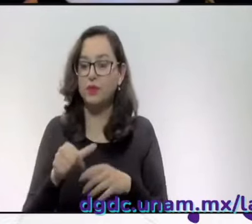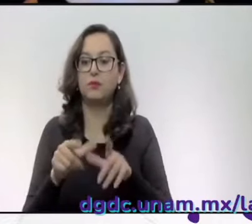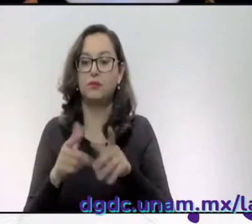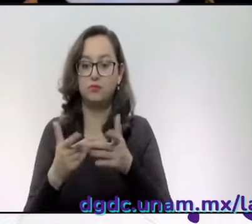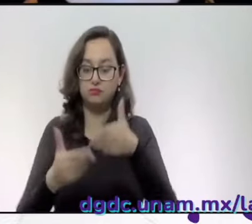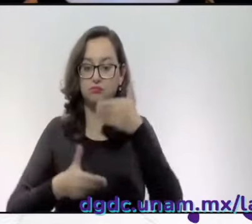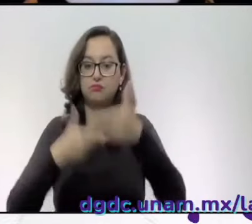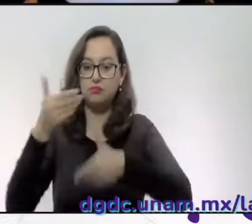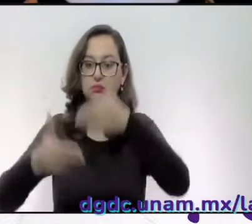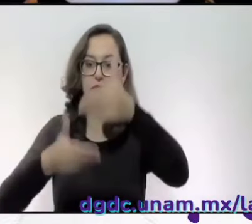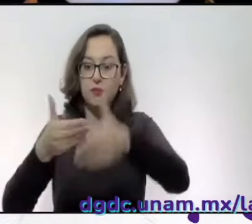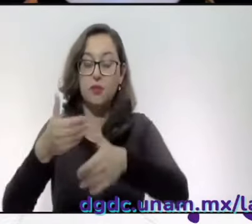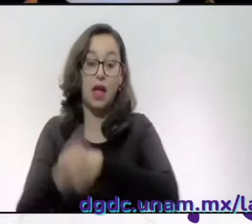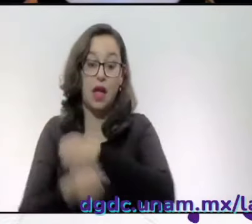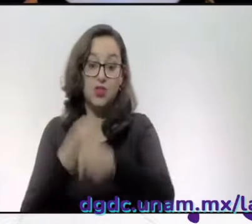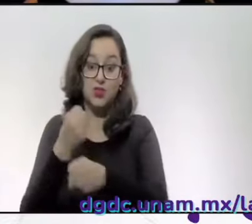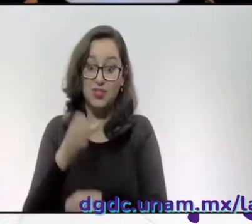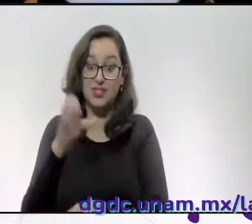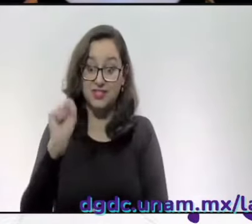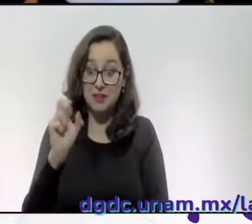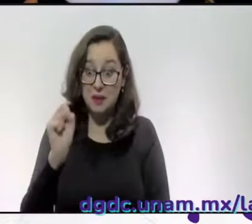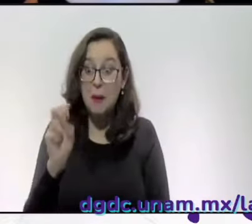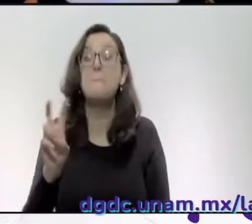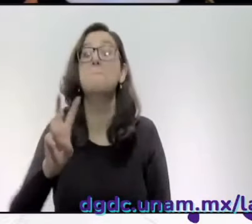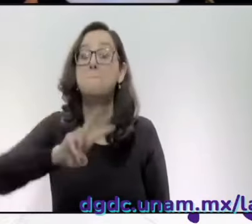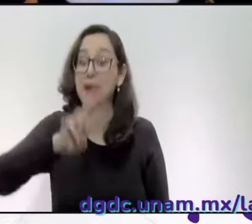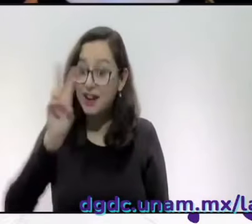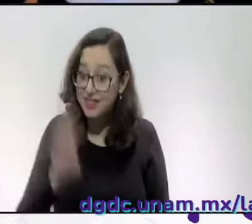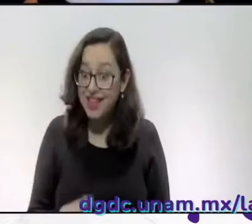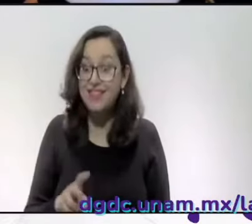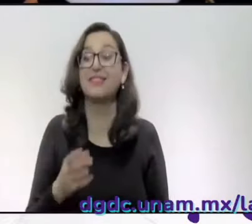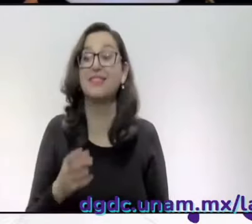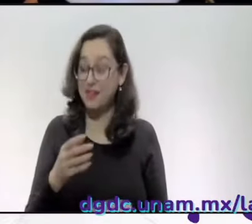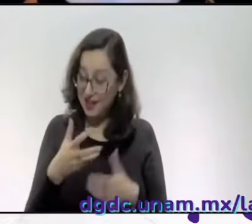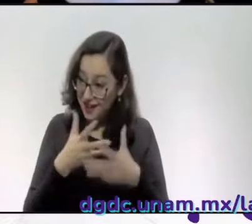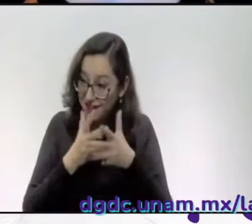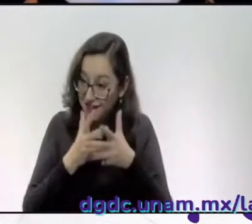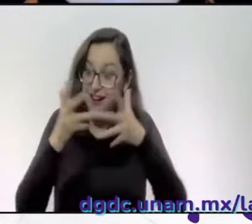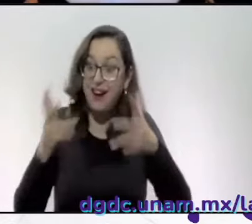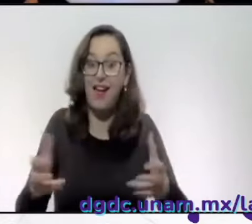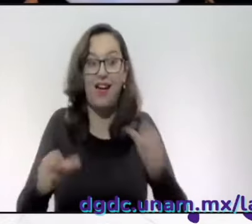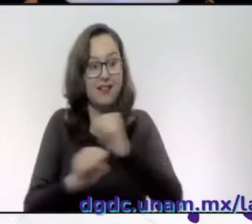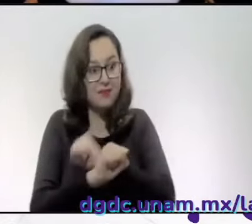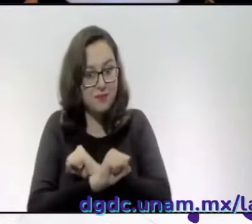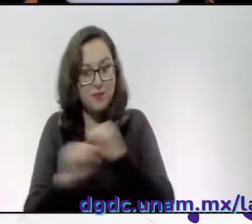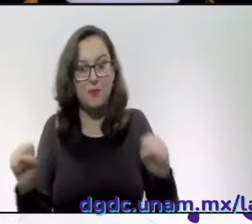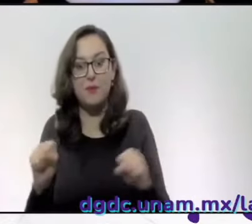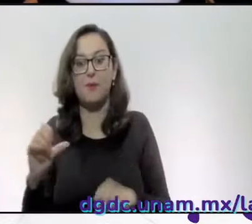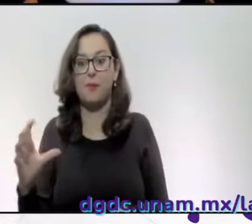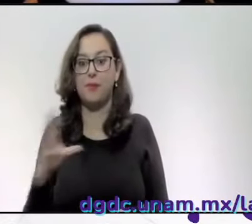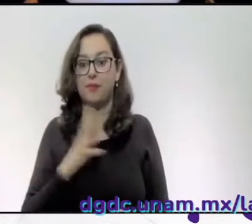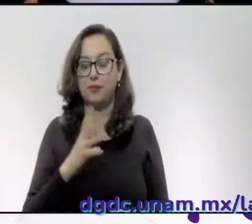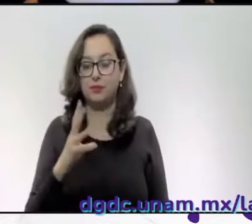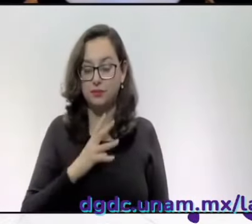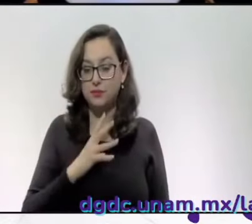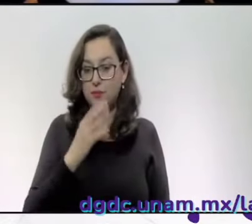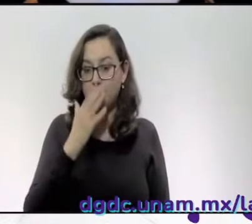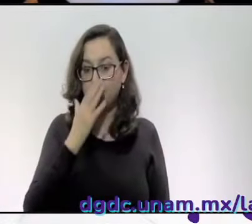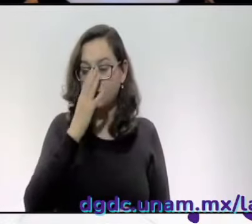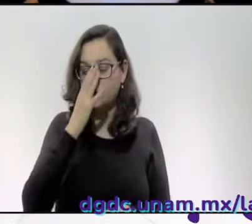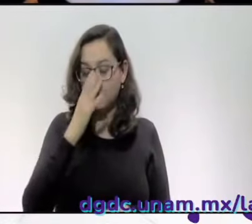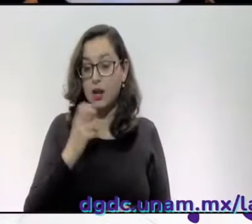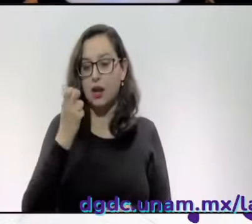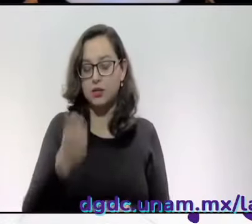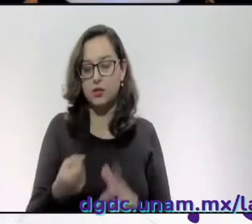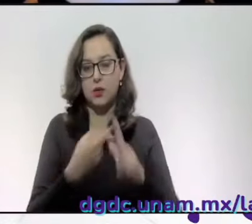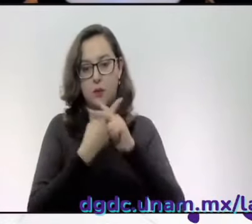años 60, que la teoría del Big Bang es correcta. Ya te digo, desde, como decía Miguel, desde los años 20, que hay ya primeros indicios,